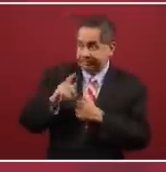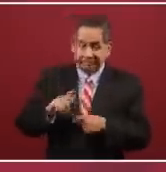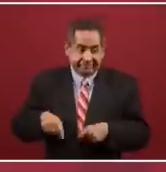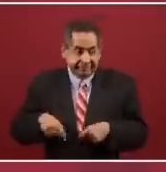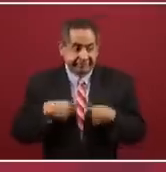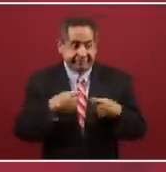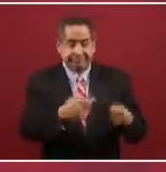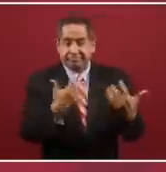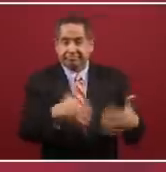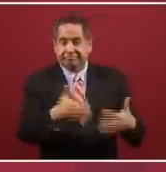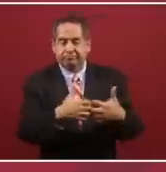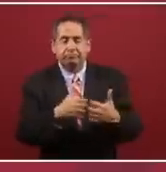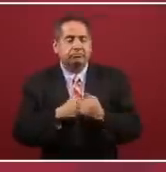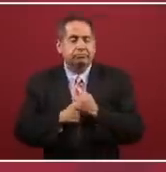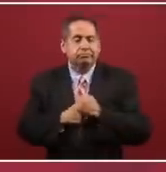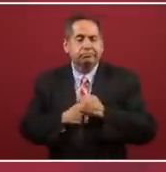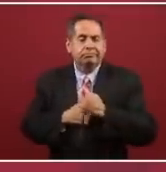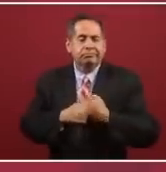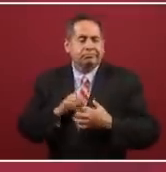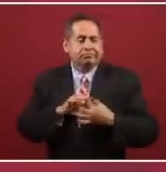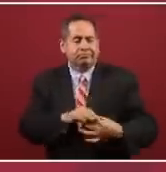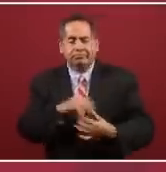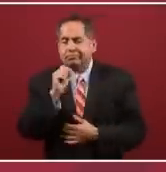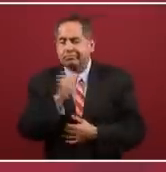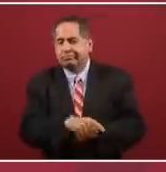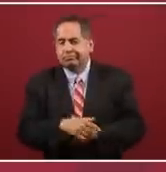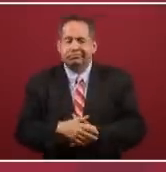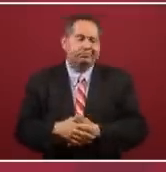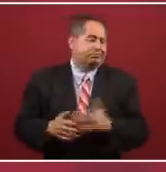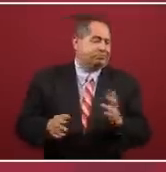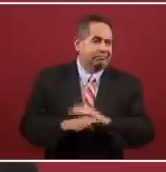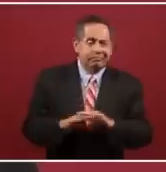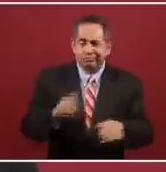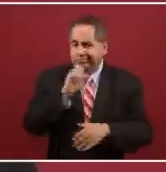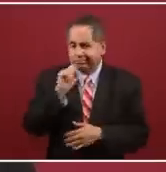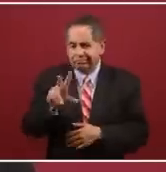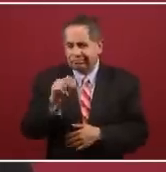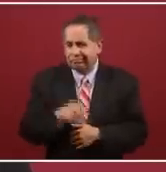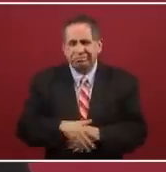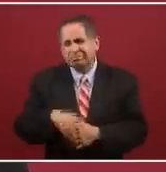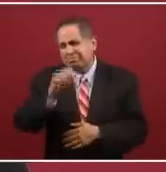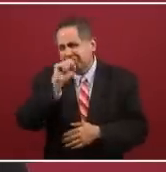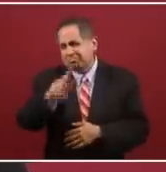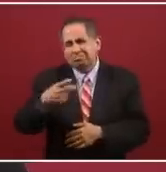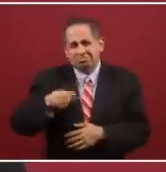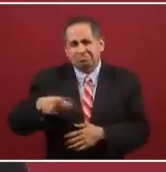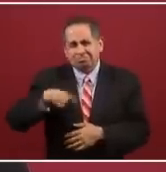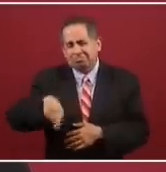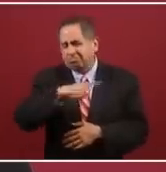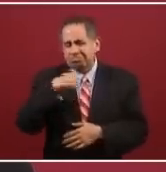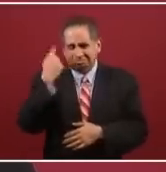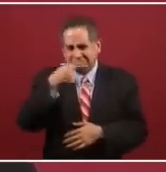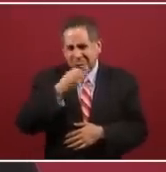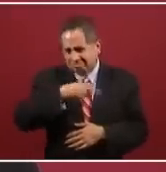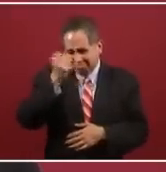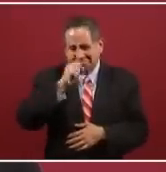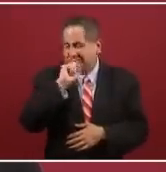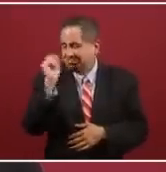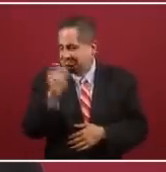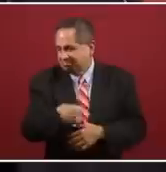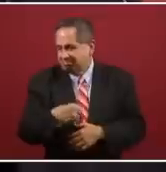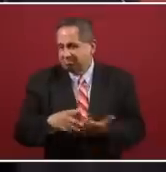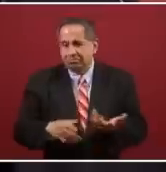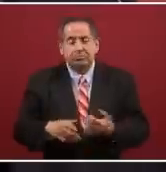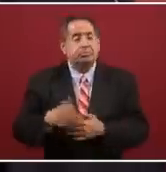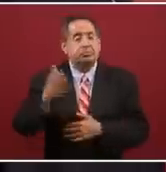Les hablaba yo, es la misma campaña y son hasta los mismos que